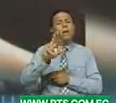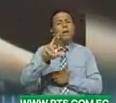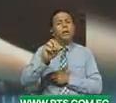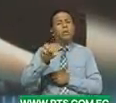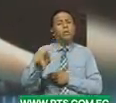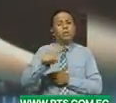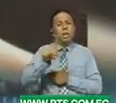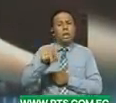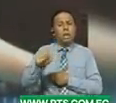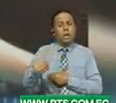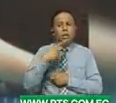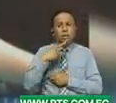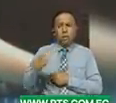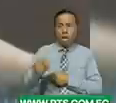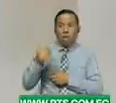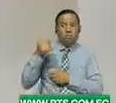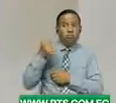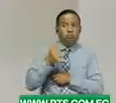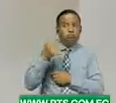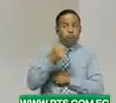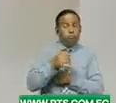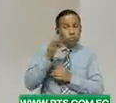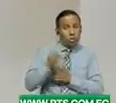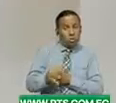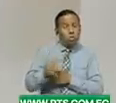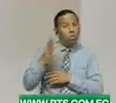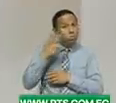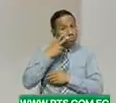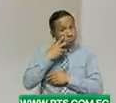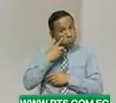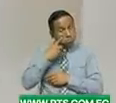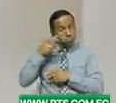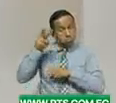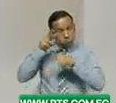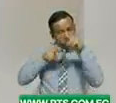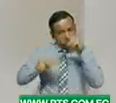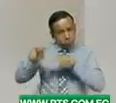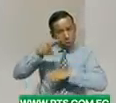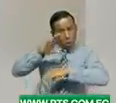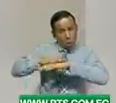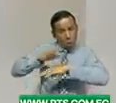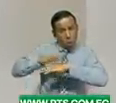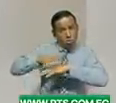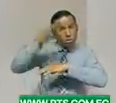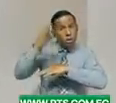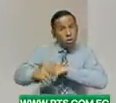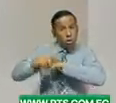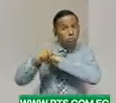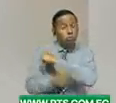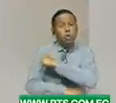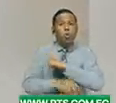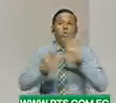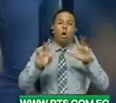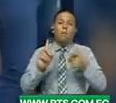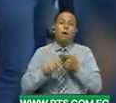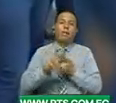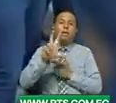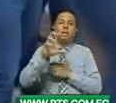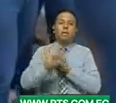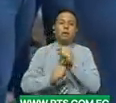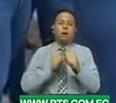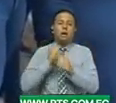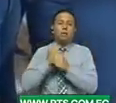acusado de violación agravada y en caso de ser hallado culpable, enfrentaría una pena de 9 hasta 13 años de cárcel.